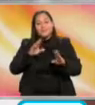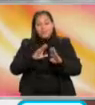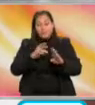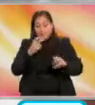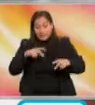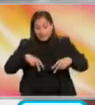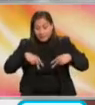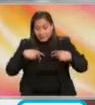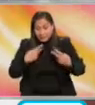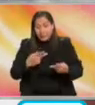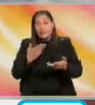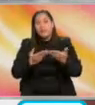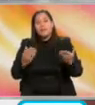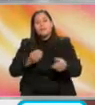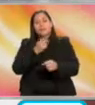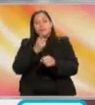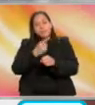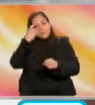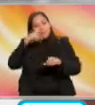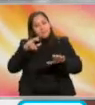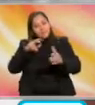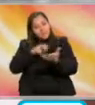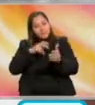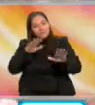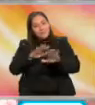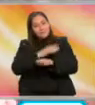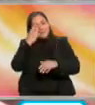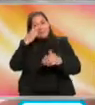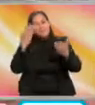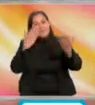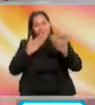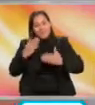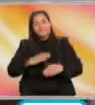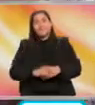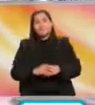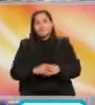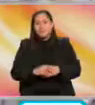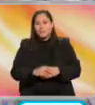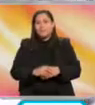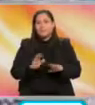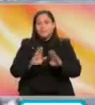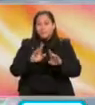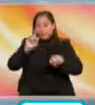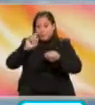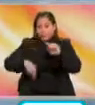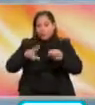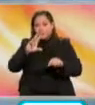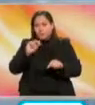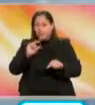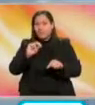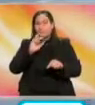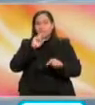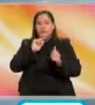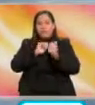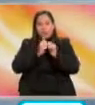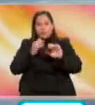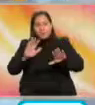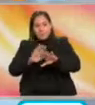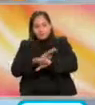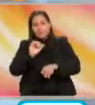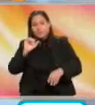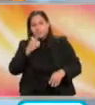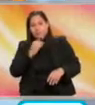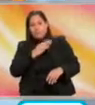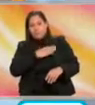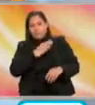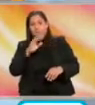hacia una oportunidad, ¿ok? La debemos de Lo convertir. ideal es no quitarla, sino por Sí. el contrario, transformarla en algo bueno. Exacto.